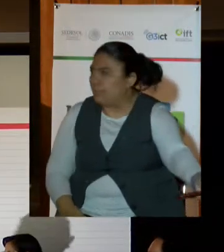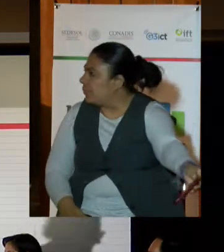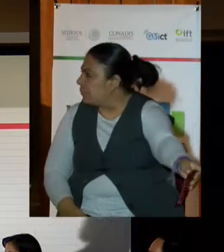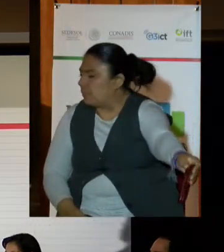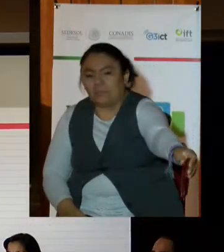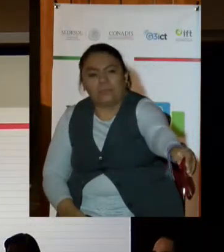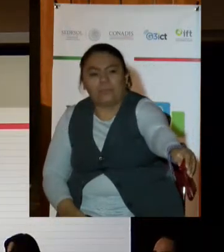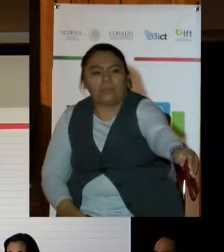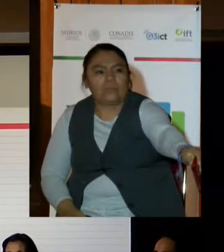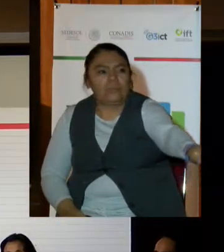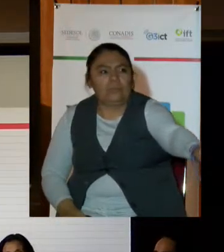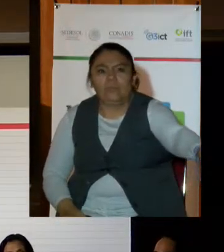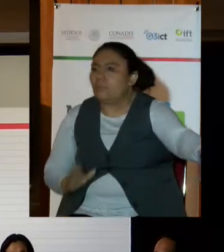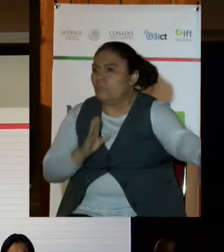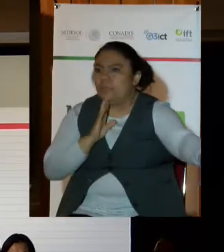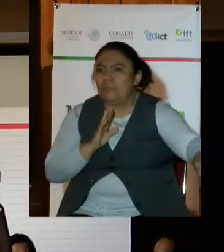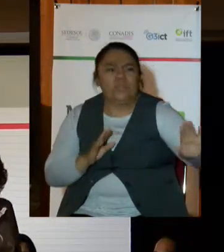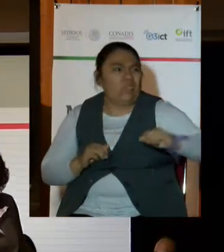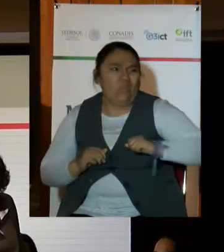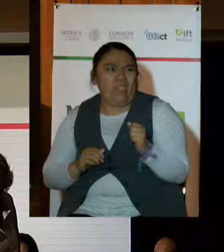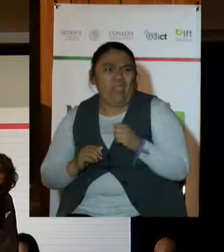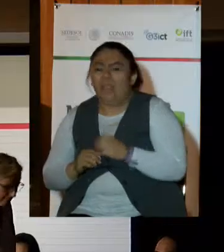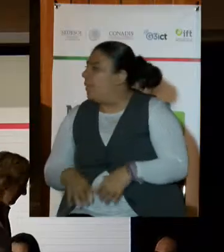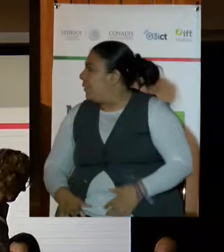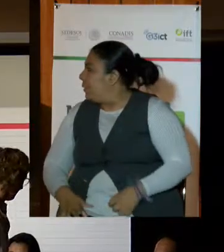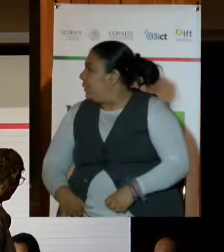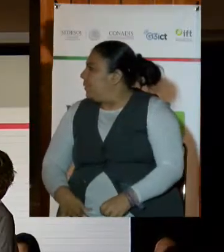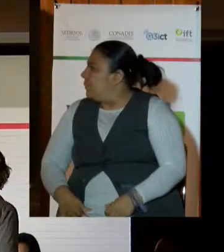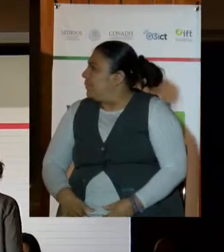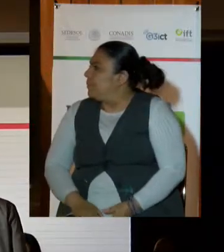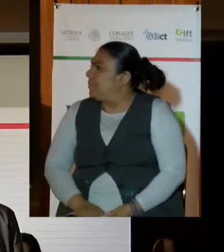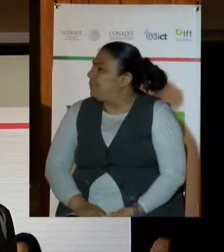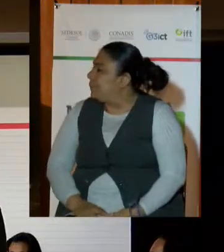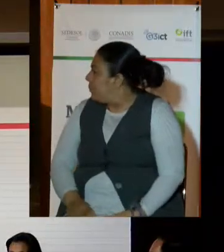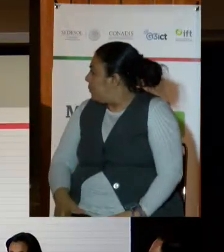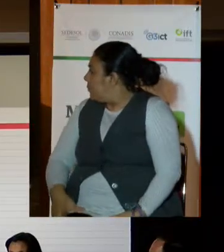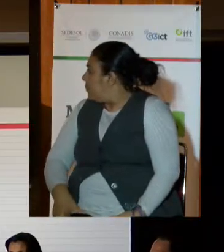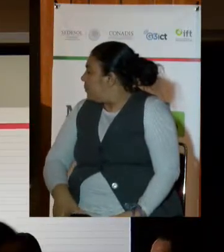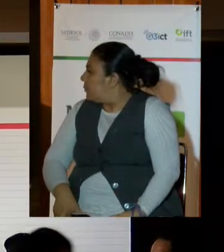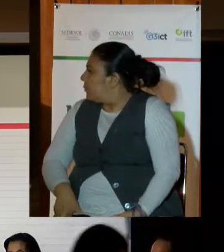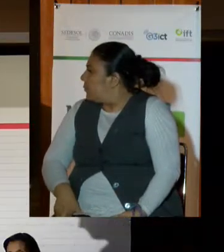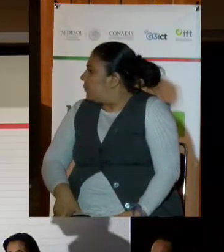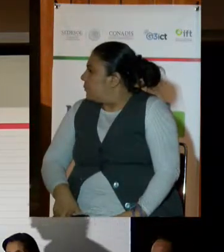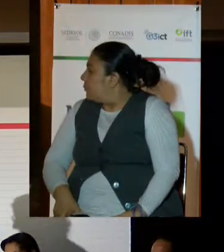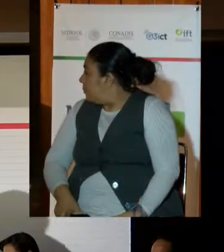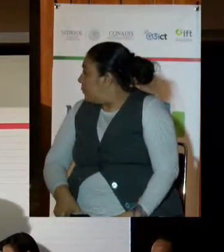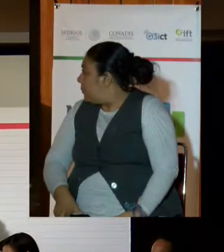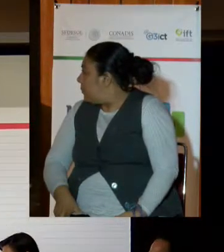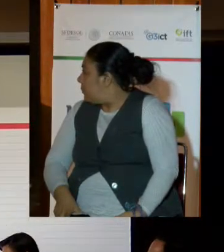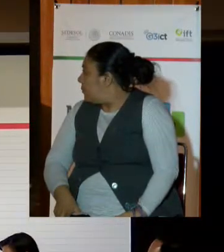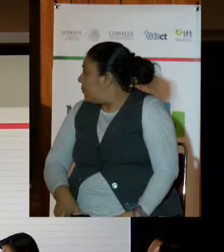opinión, ¿qué necesitan las personas sordas para acceder a los servicios de telecomunicaciones?